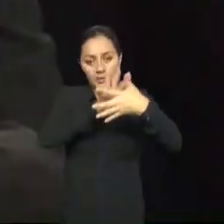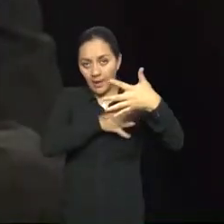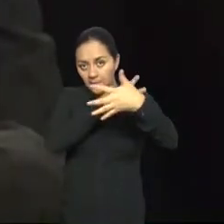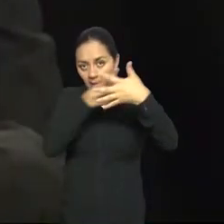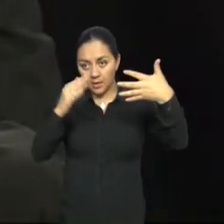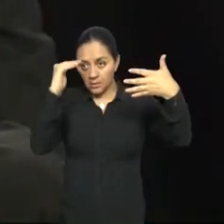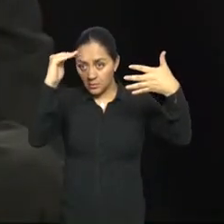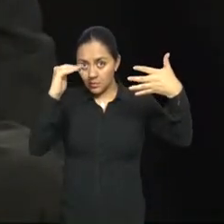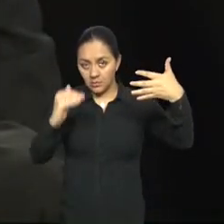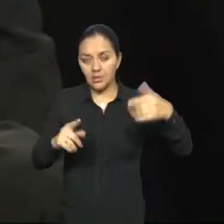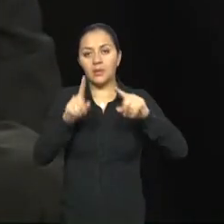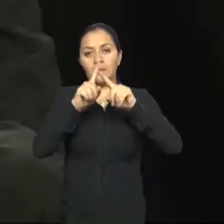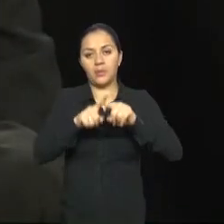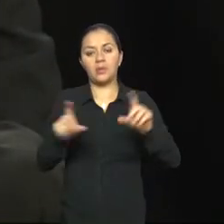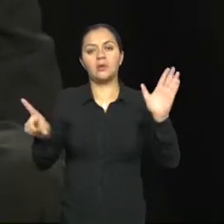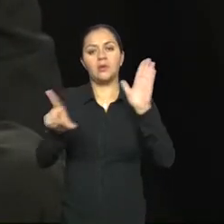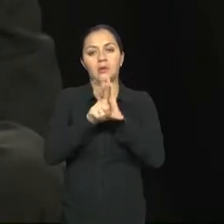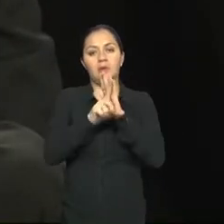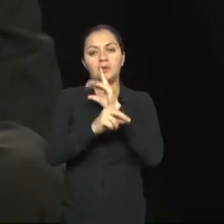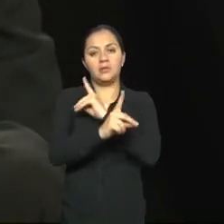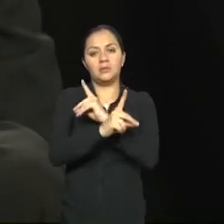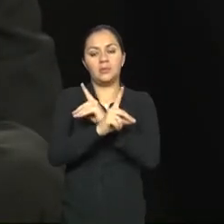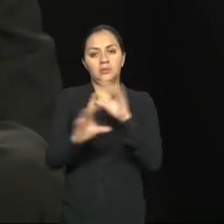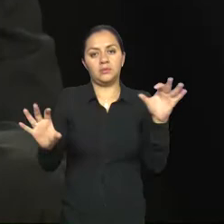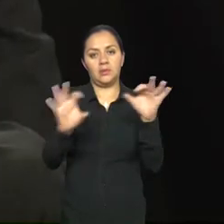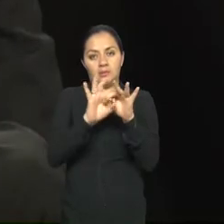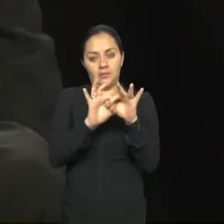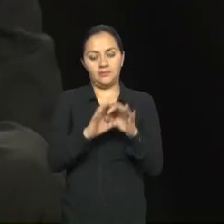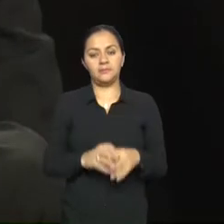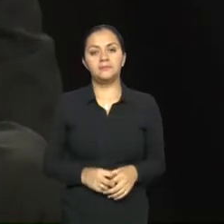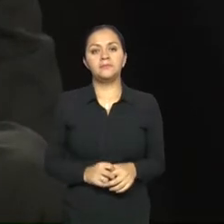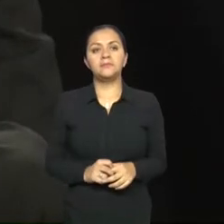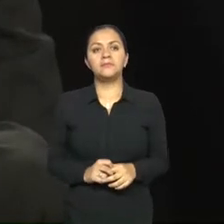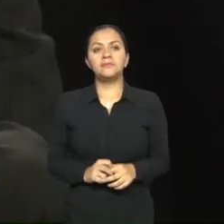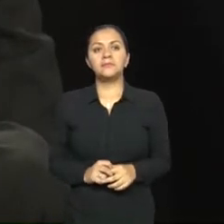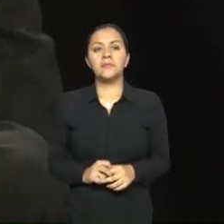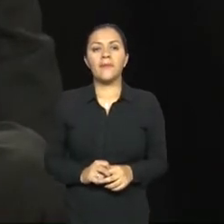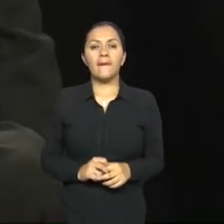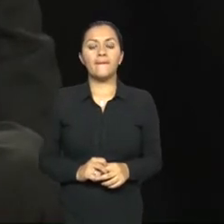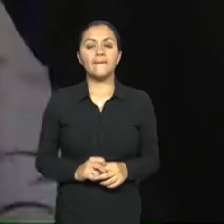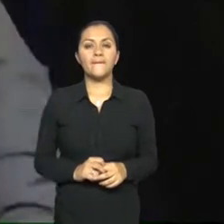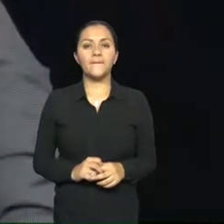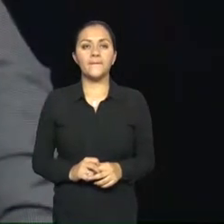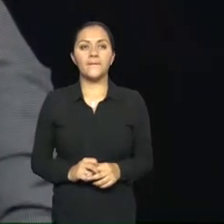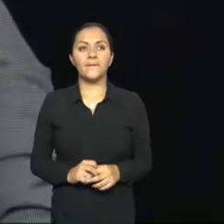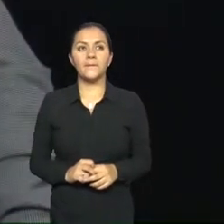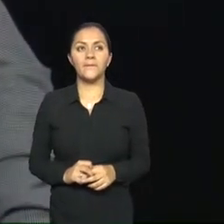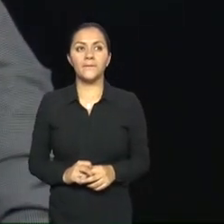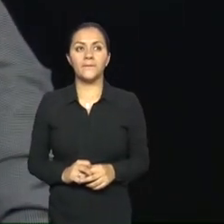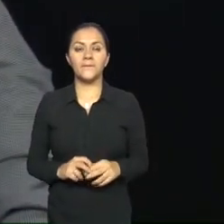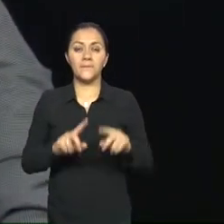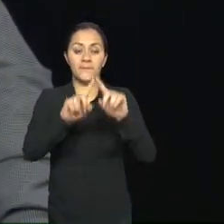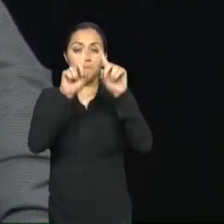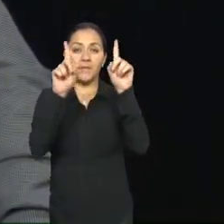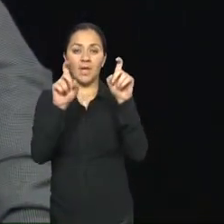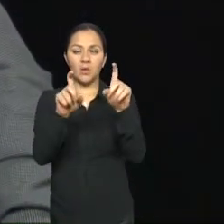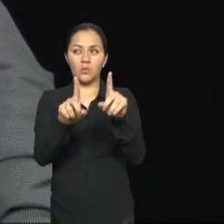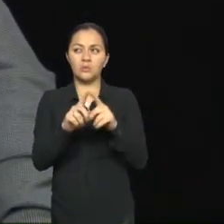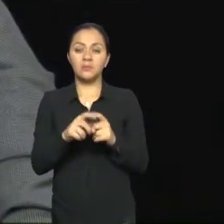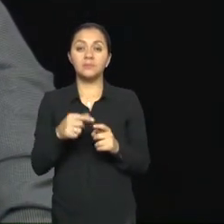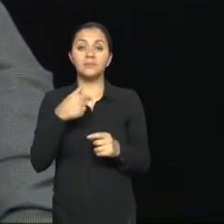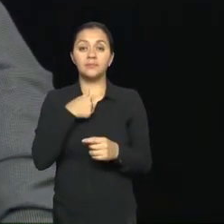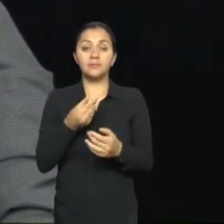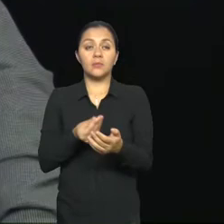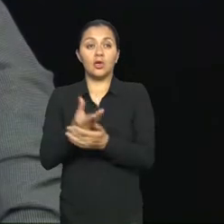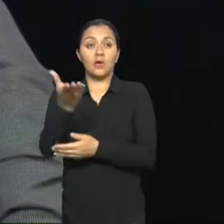que está atado a la ley de discapacidad. Ahora, una pregunta del millón. ¿Por qué razón el SRI, cuando